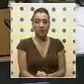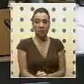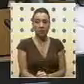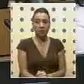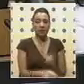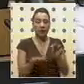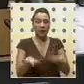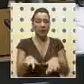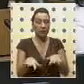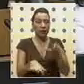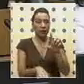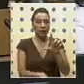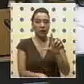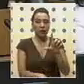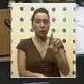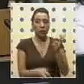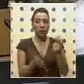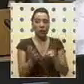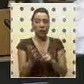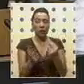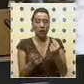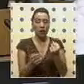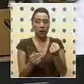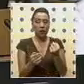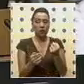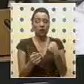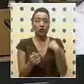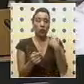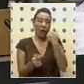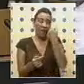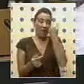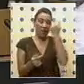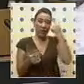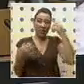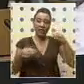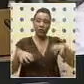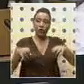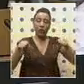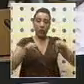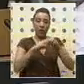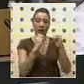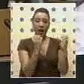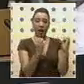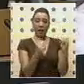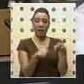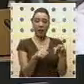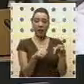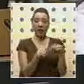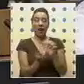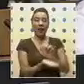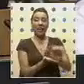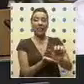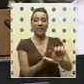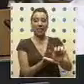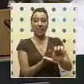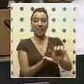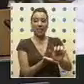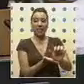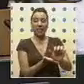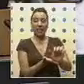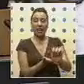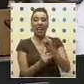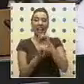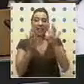El día 19 de julio del año 2012, tengo que reconocer que sentí vergüenza por la decisión adoptada por esta corporación, al rechazarse